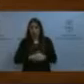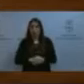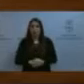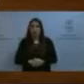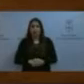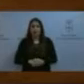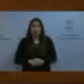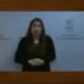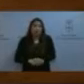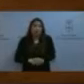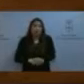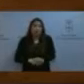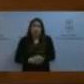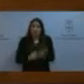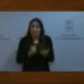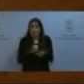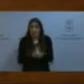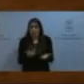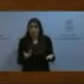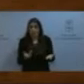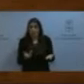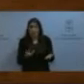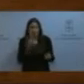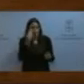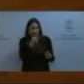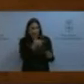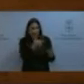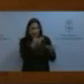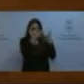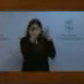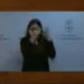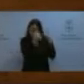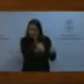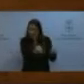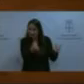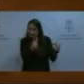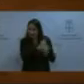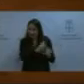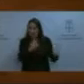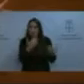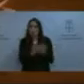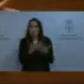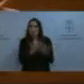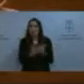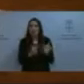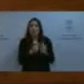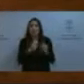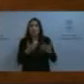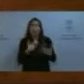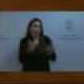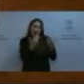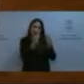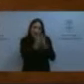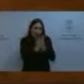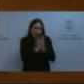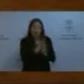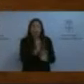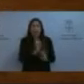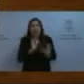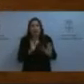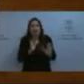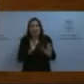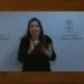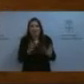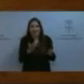Les vuelvo a reiterar lo mismo. Yo creo que no han entendido el espíritu de nuestra proposición y se lo agradezco de nuevo, pero no